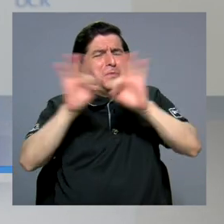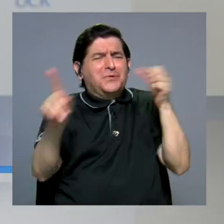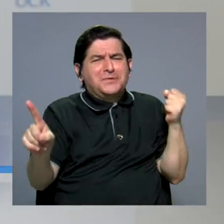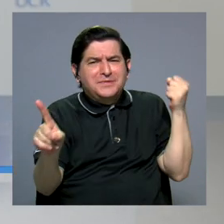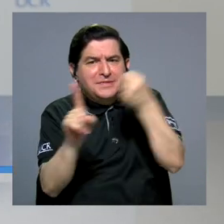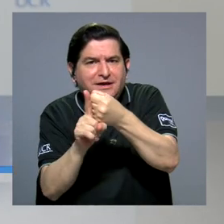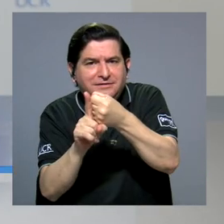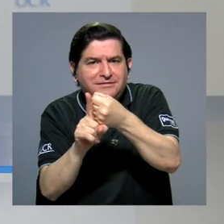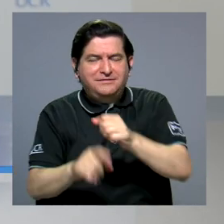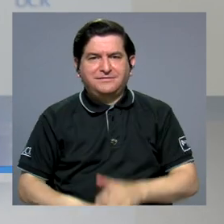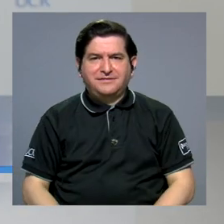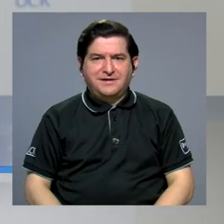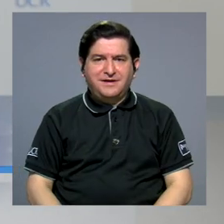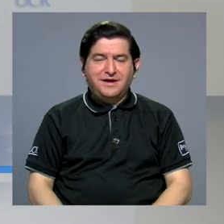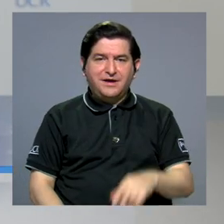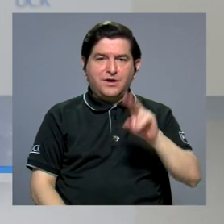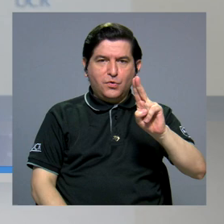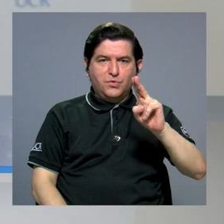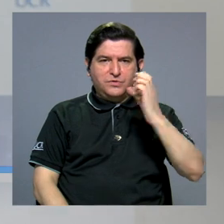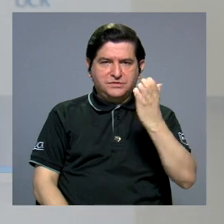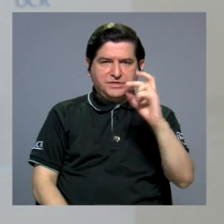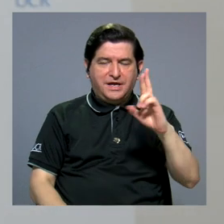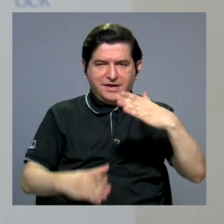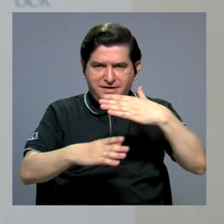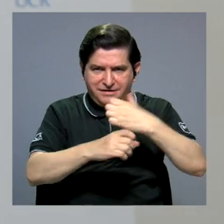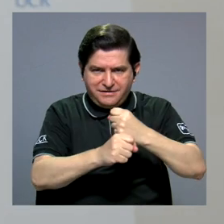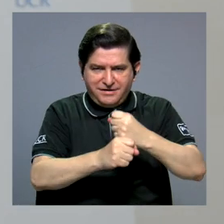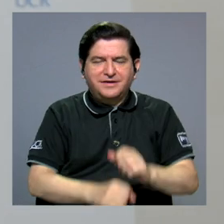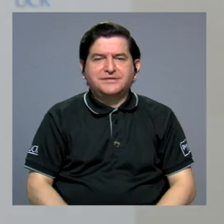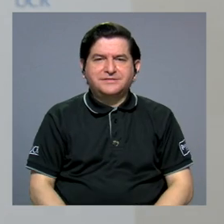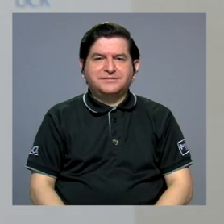importante el impacto que hace la UCR